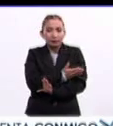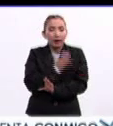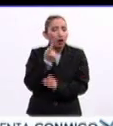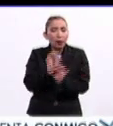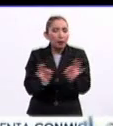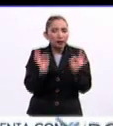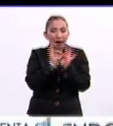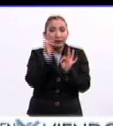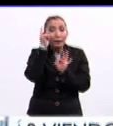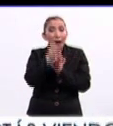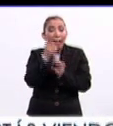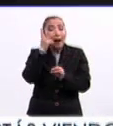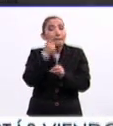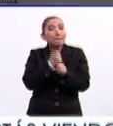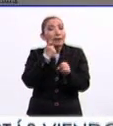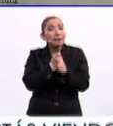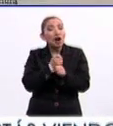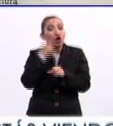Primero Sueño es